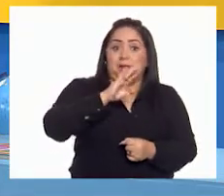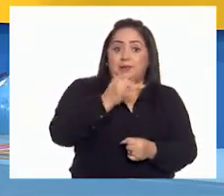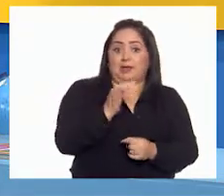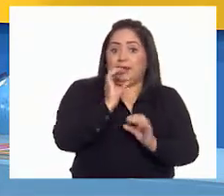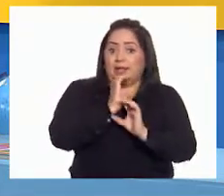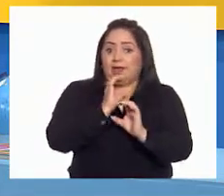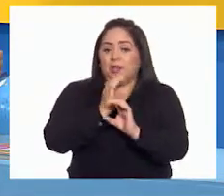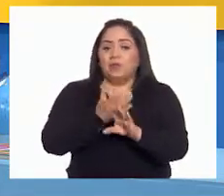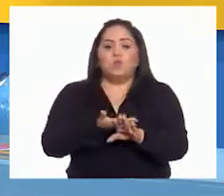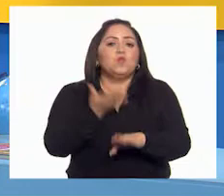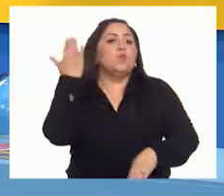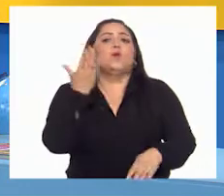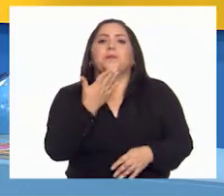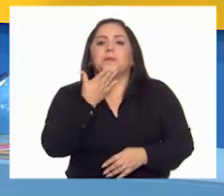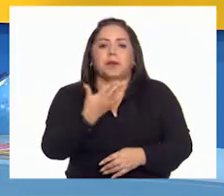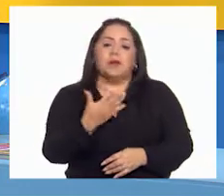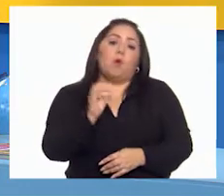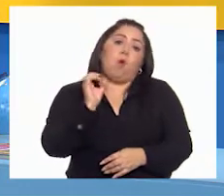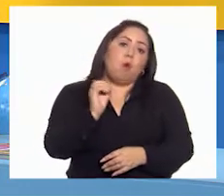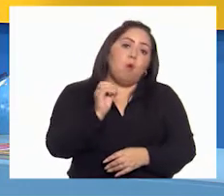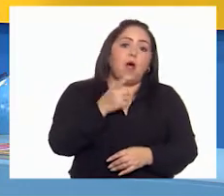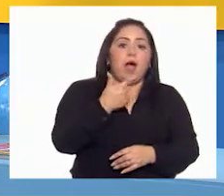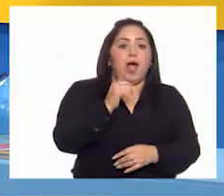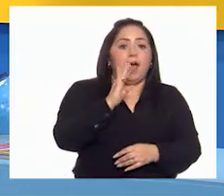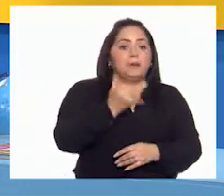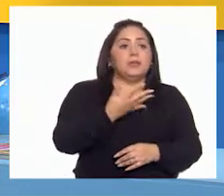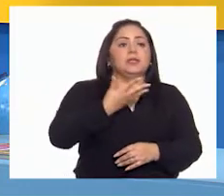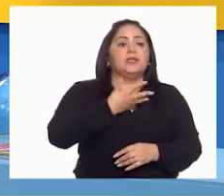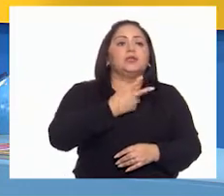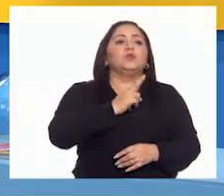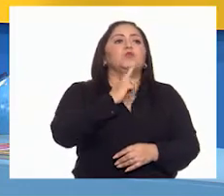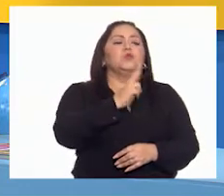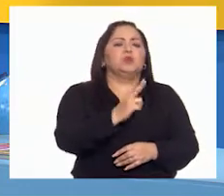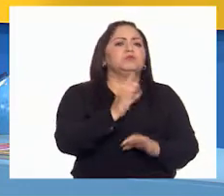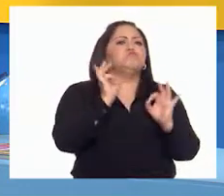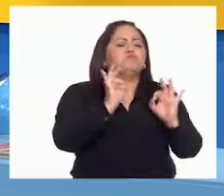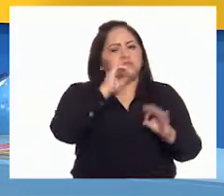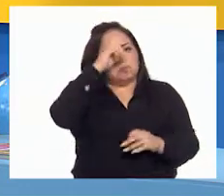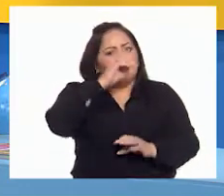canta muy bien o Gaby tiene una voz apta para cantar.